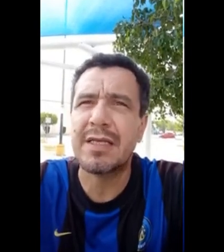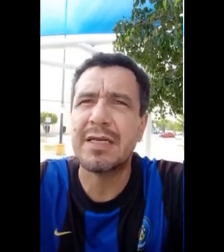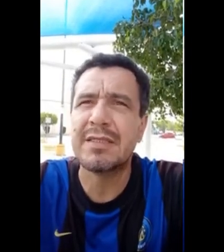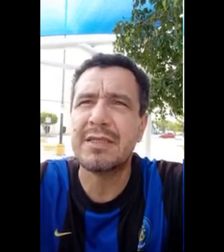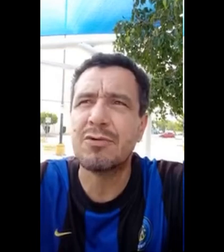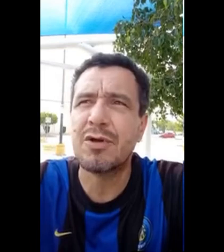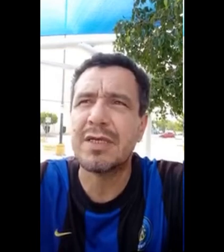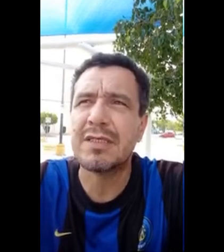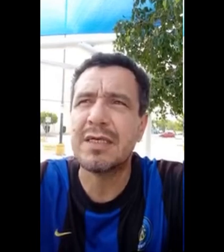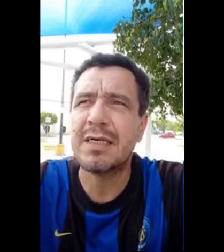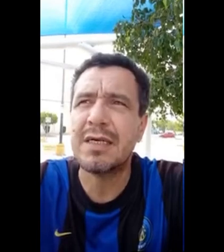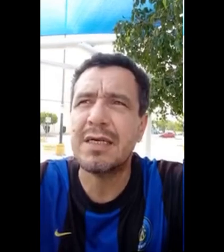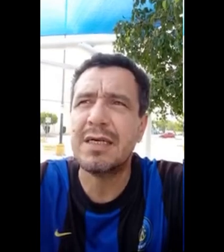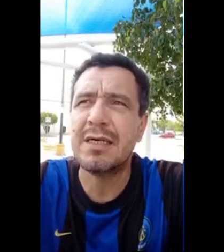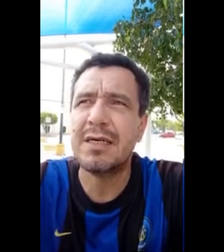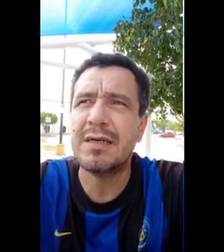debilitar las instituciones,